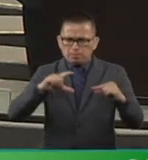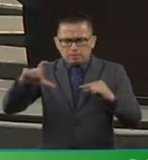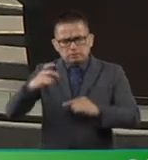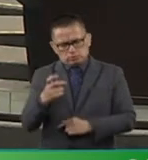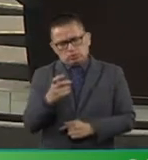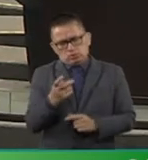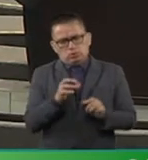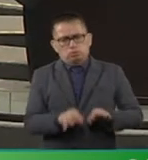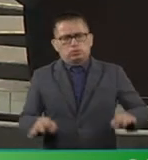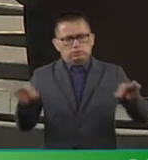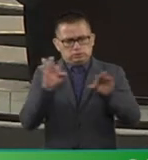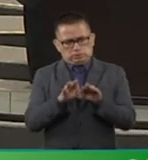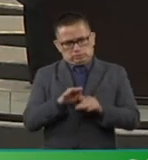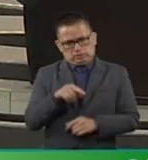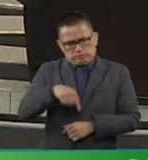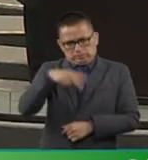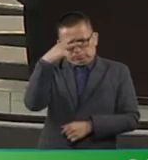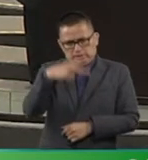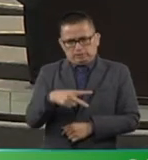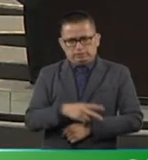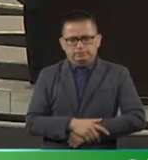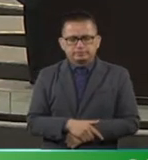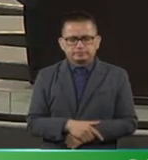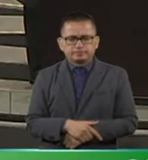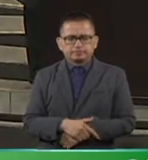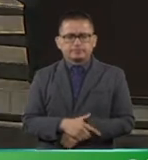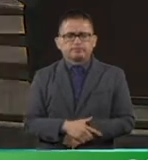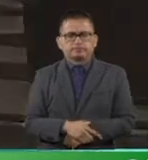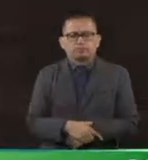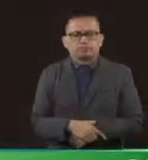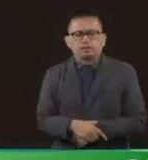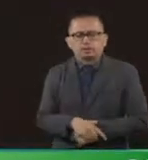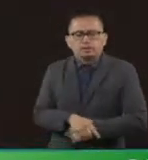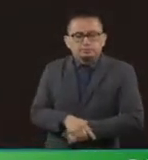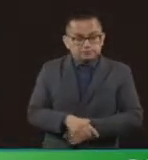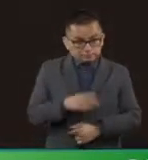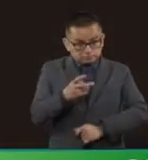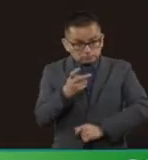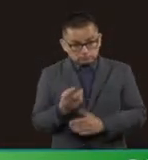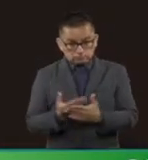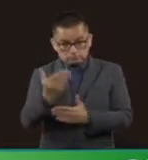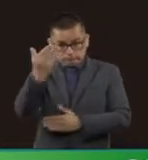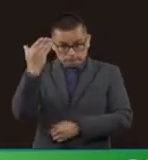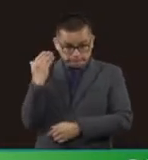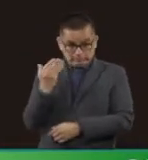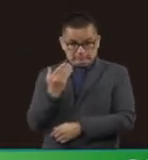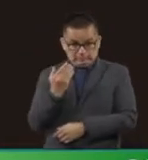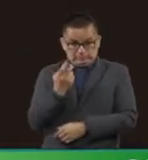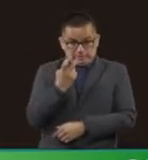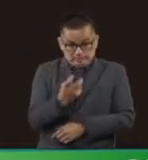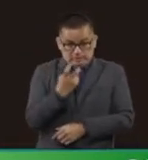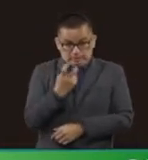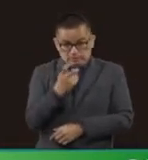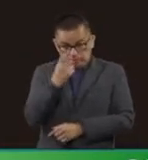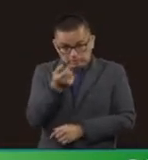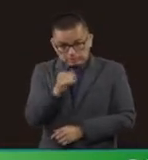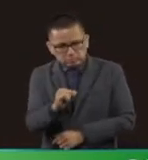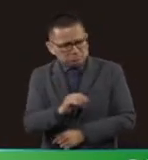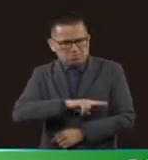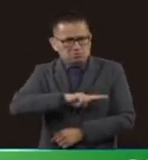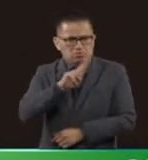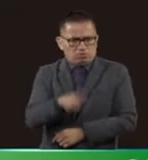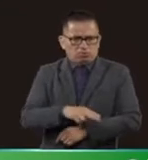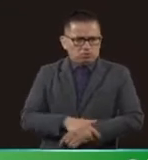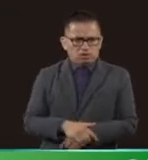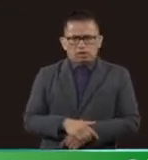más importantes de la historia de este país. Nunca antes, a nivel global, una organización